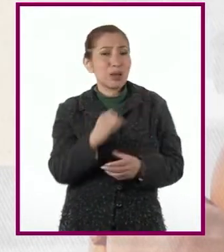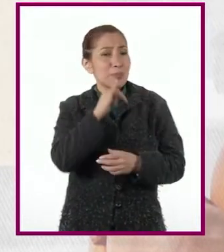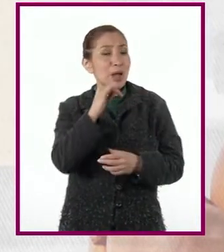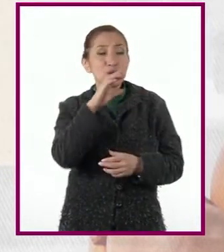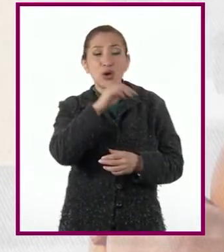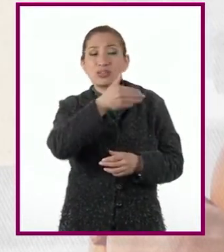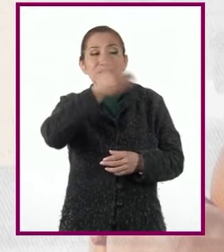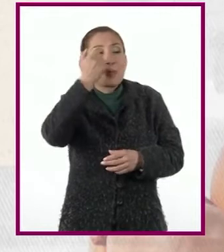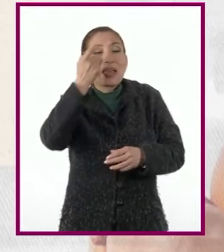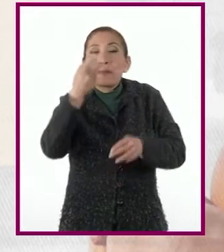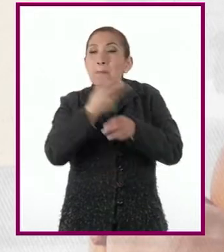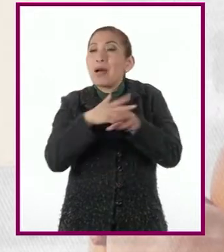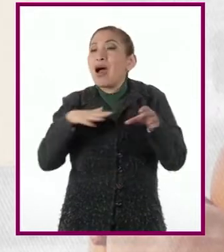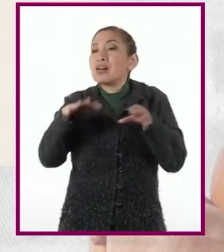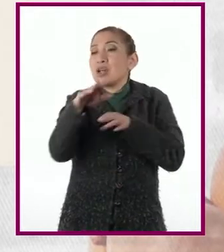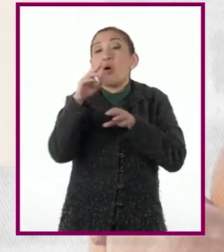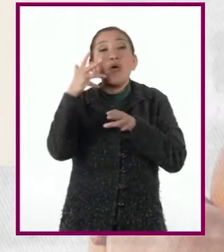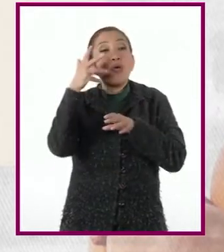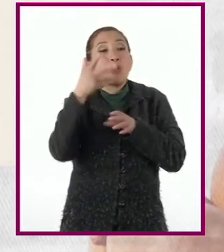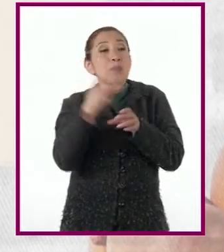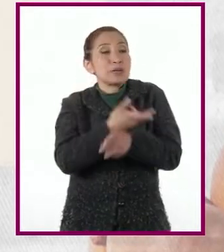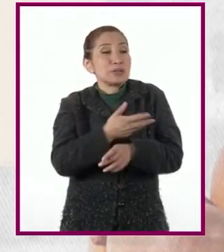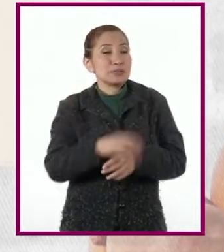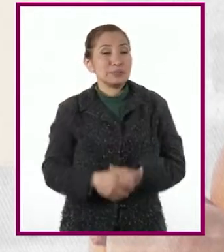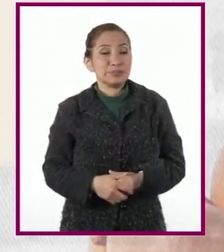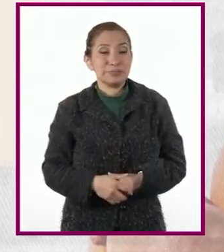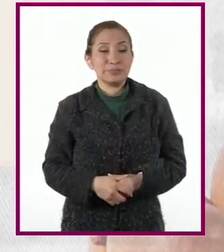no sepas lo que pasa ni lo que ocurre.